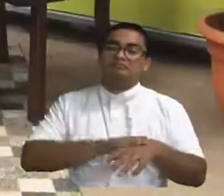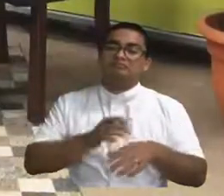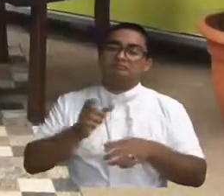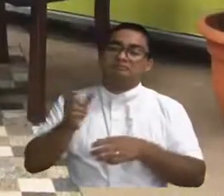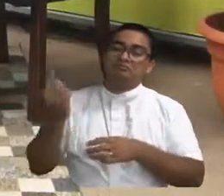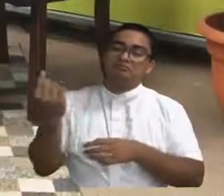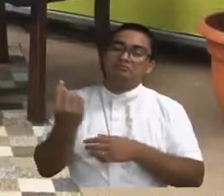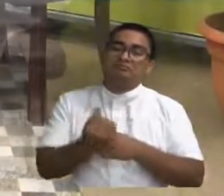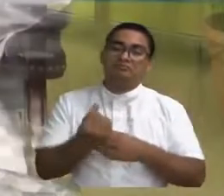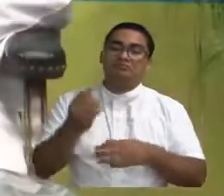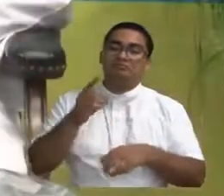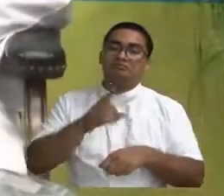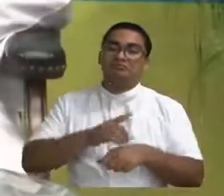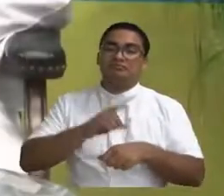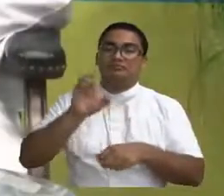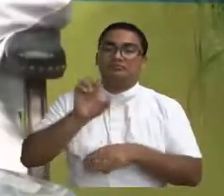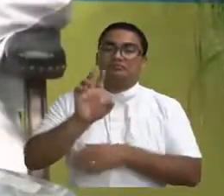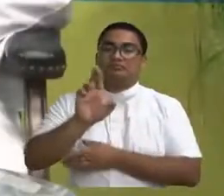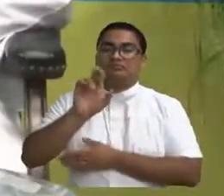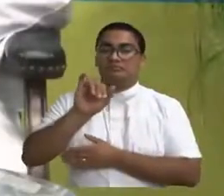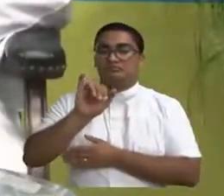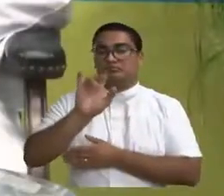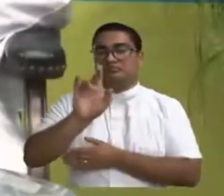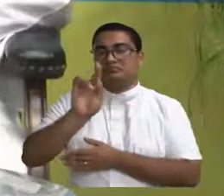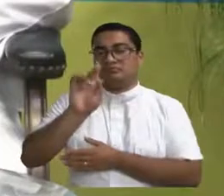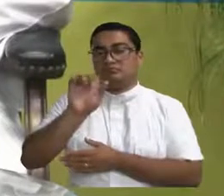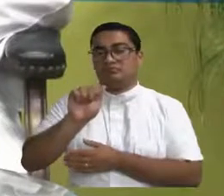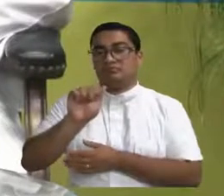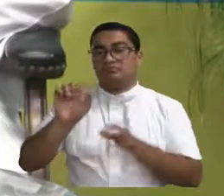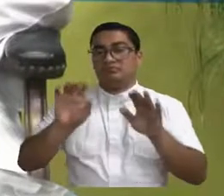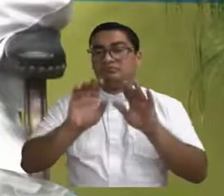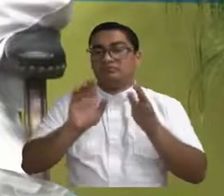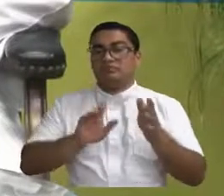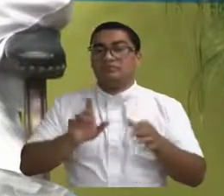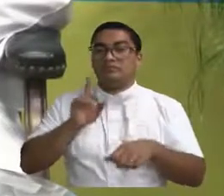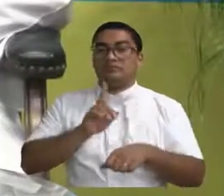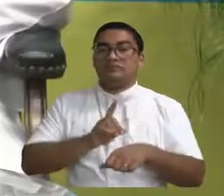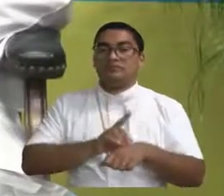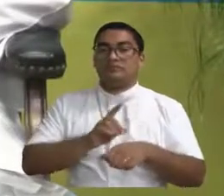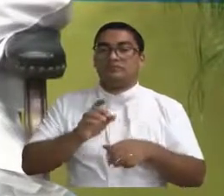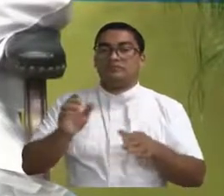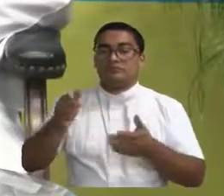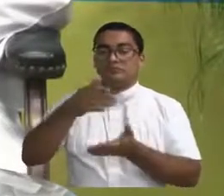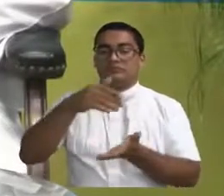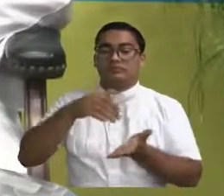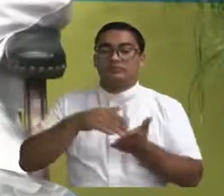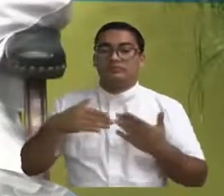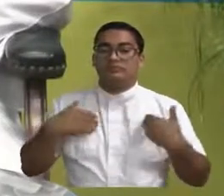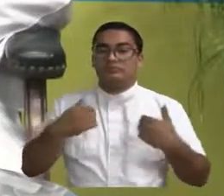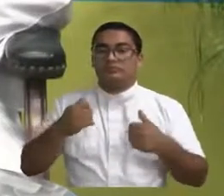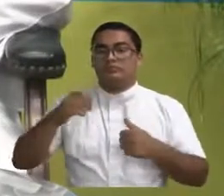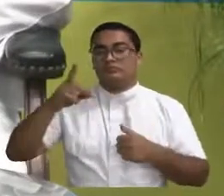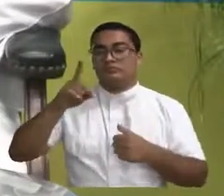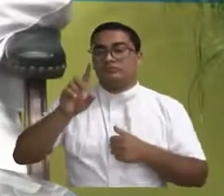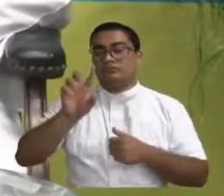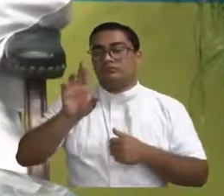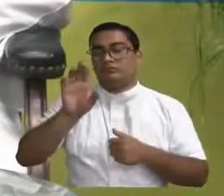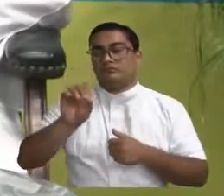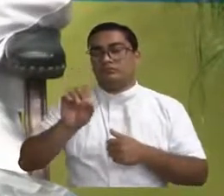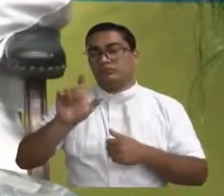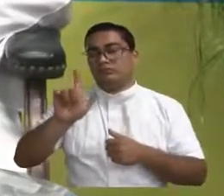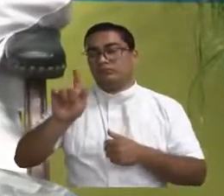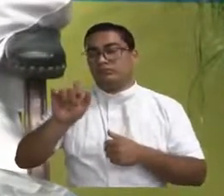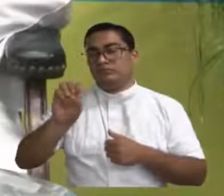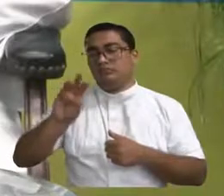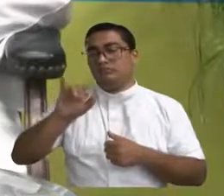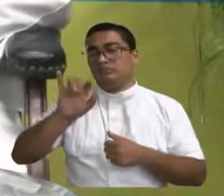Erika Gutiérrez, quien es pediatra del Centro de Salud Pedro Altamirano, ubicado en el distrito número 5, o contiguo